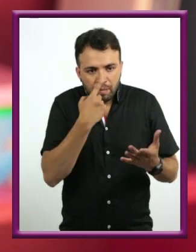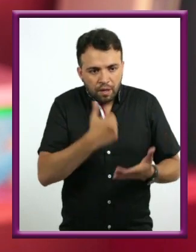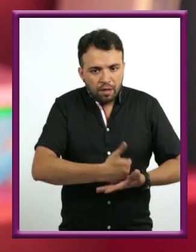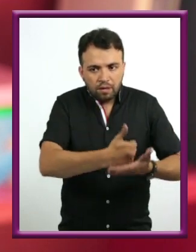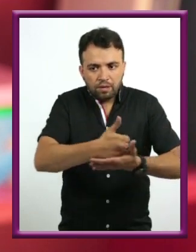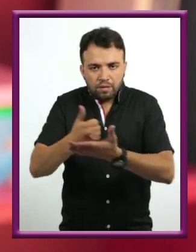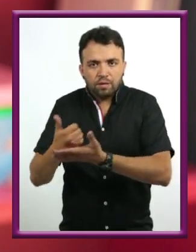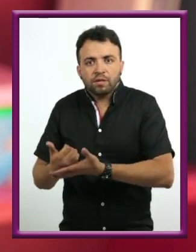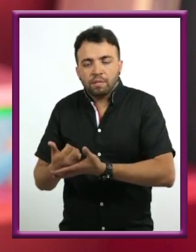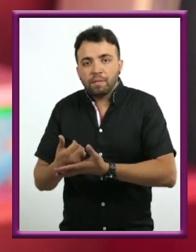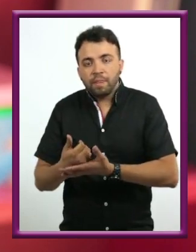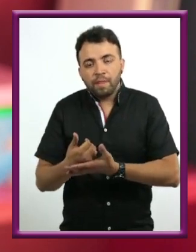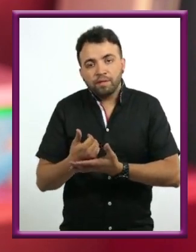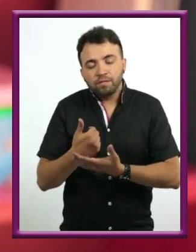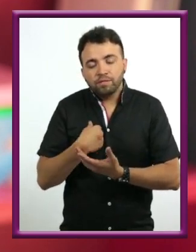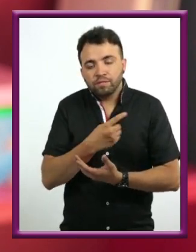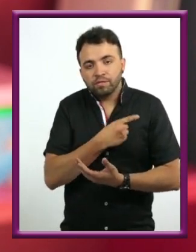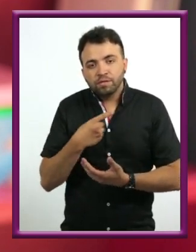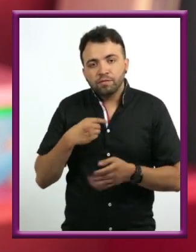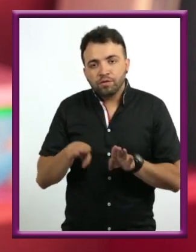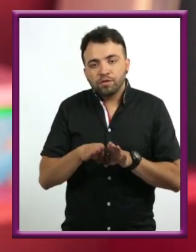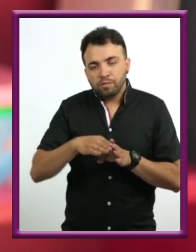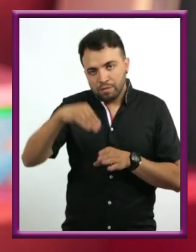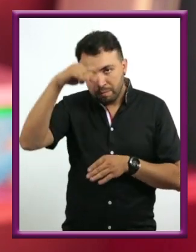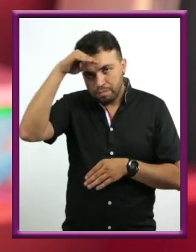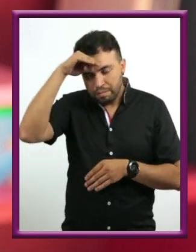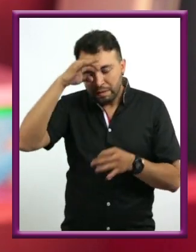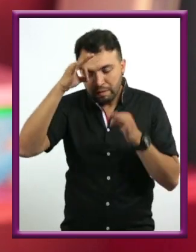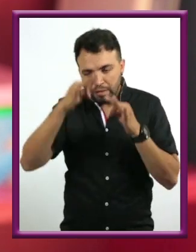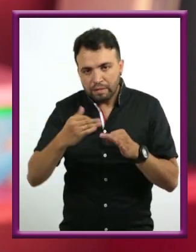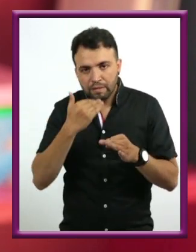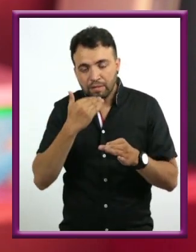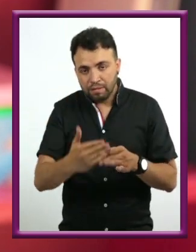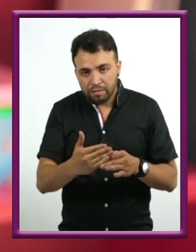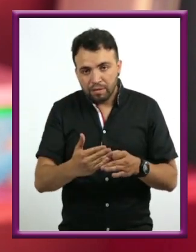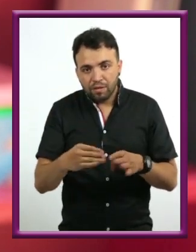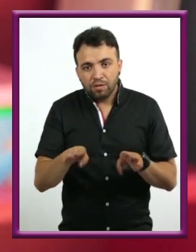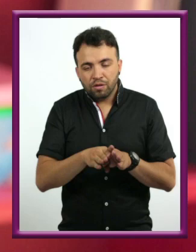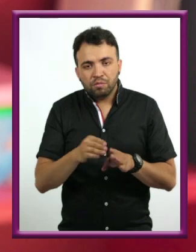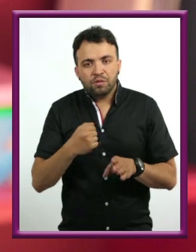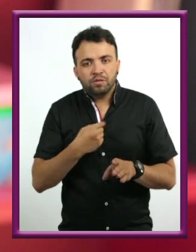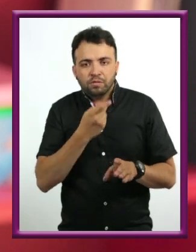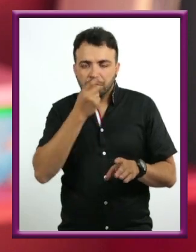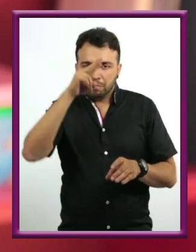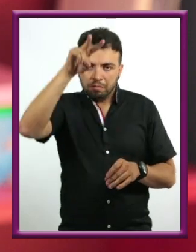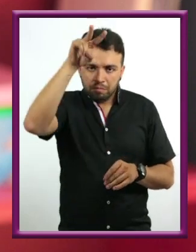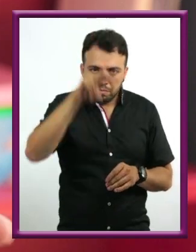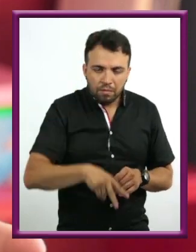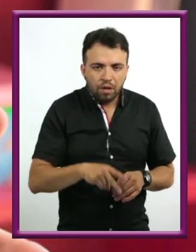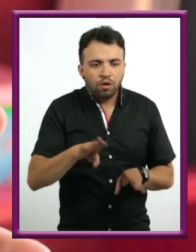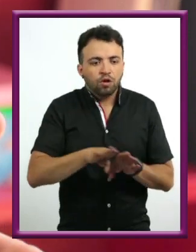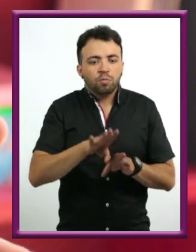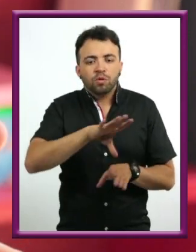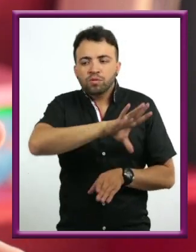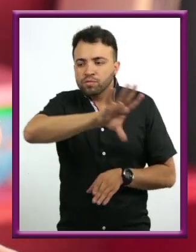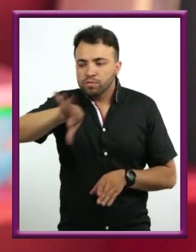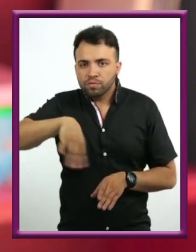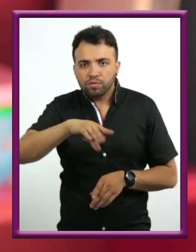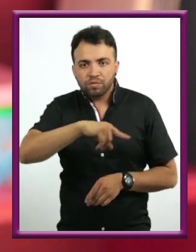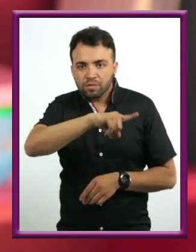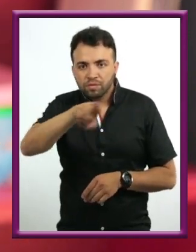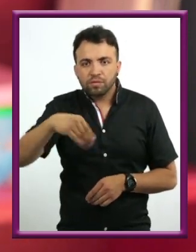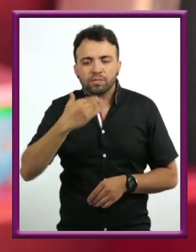y para nosotros siempre será la mejor decisión. Y lo que es conveniente es actuar con prudencia, apegados a la